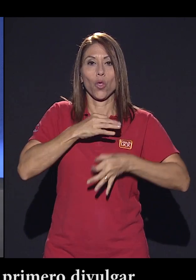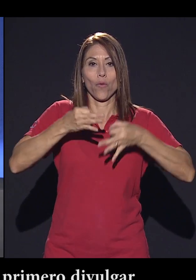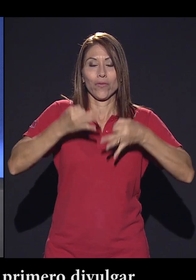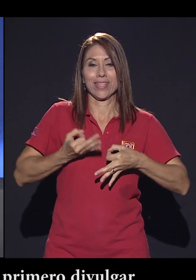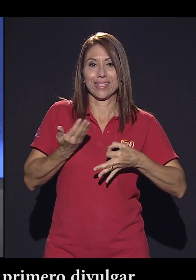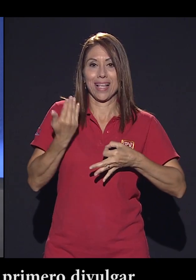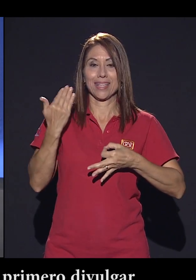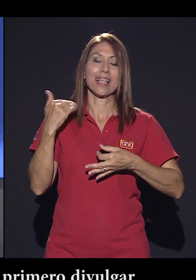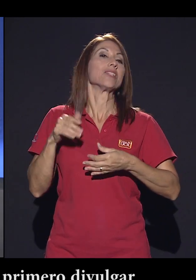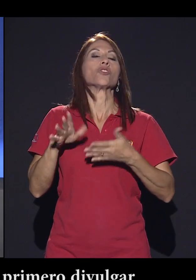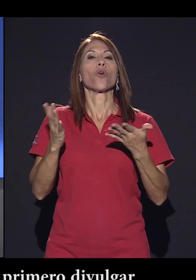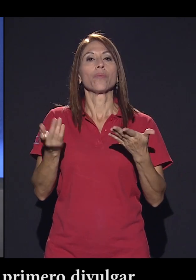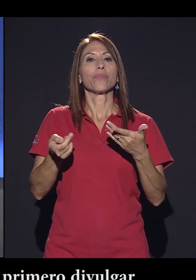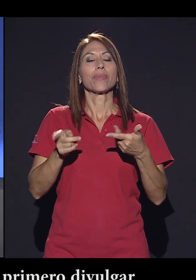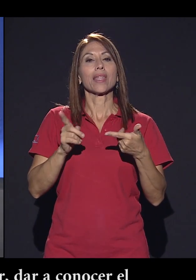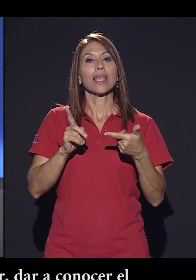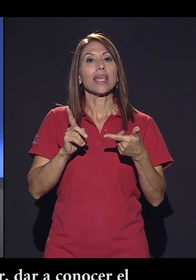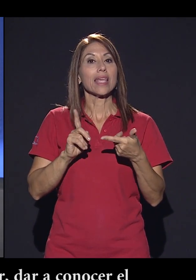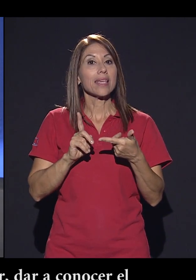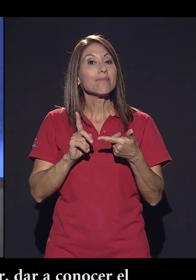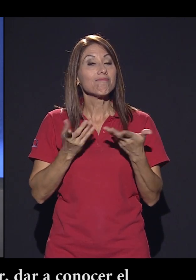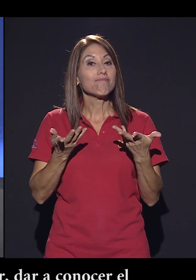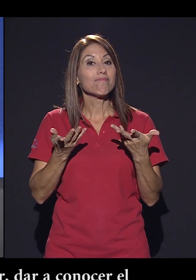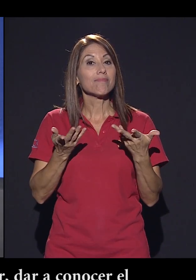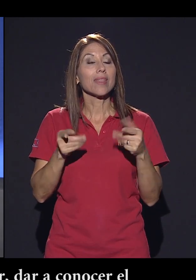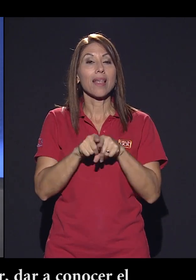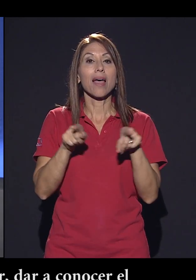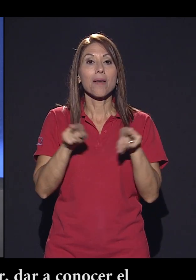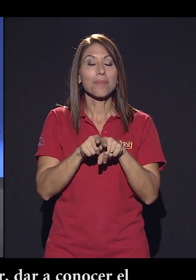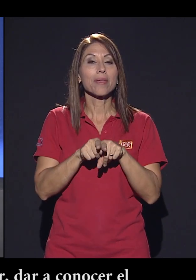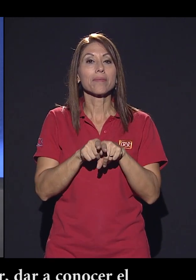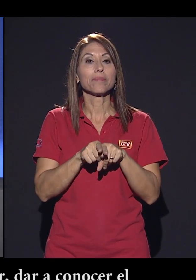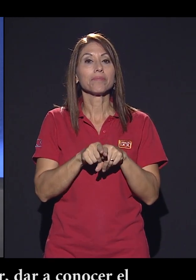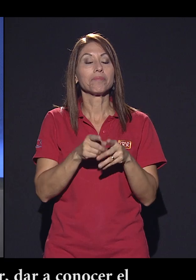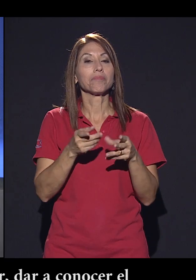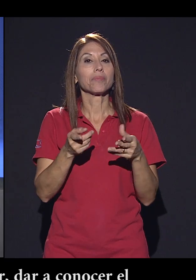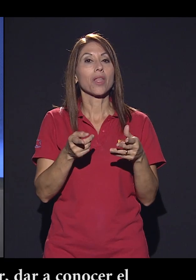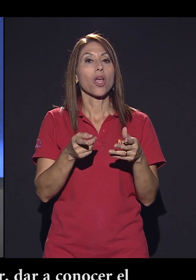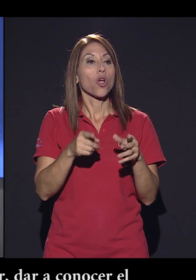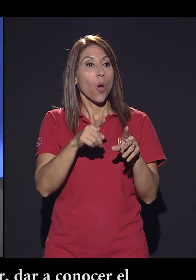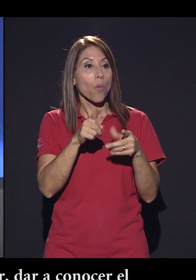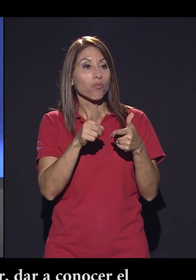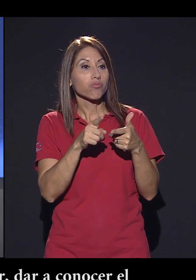acto de oficialización y llamar a consulta a las organizaciones, es